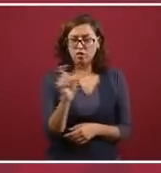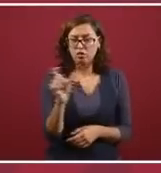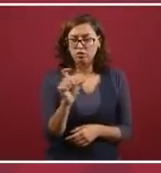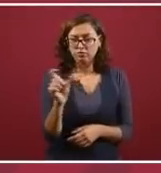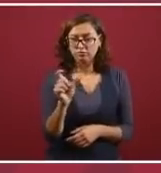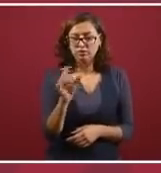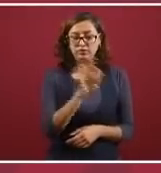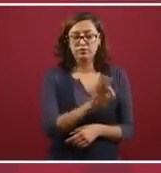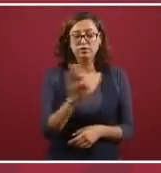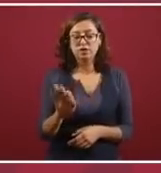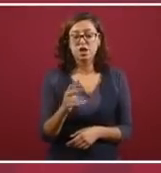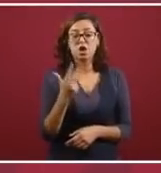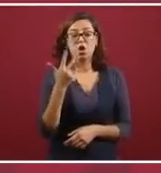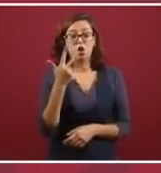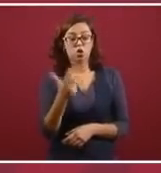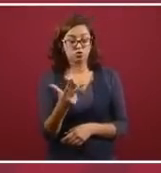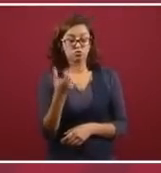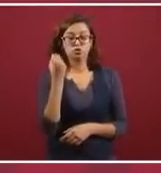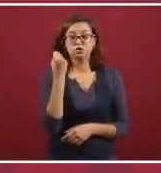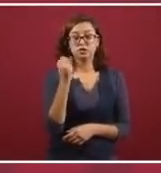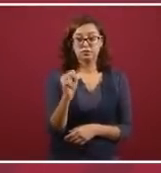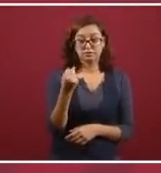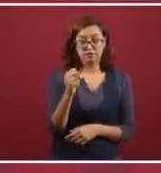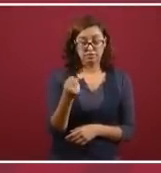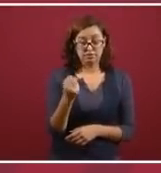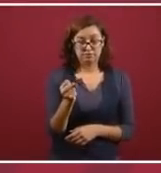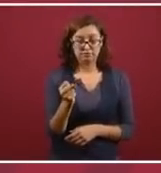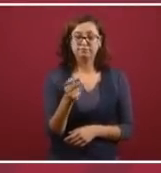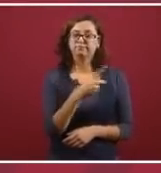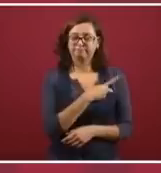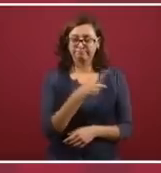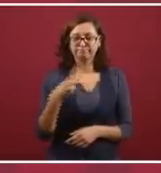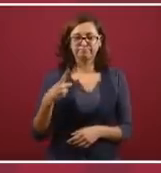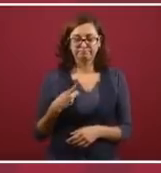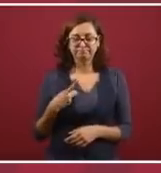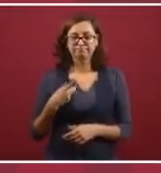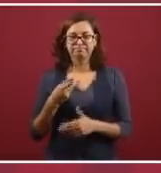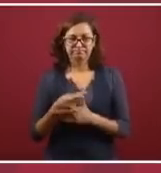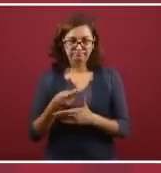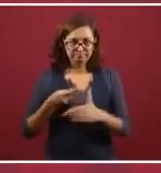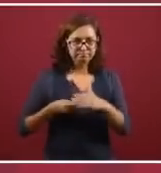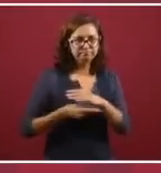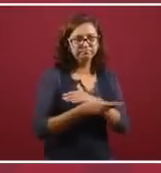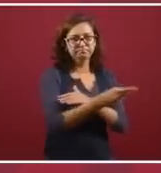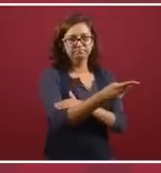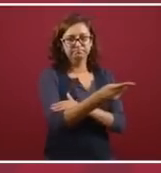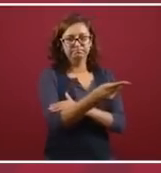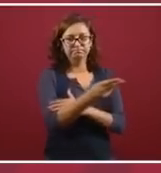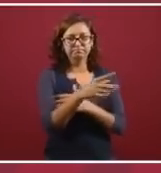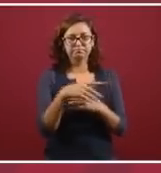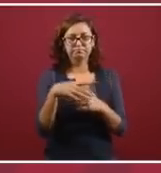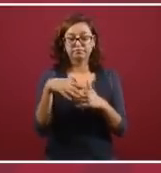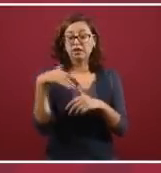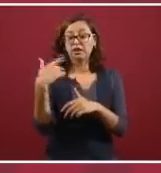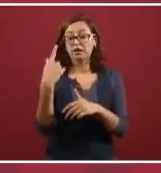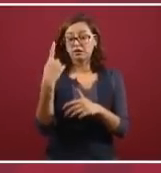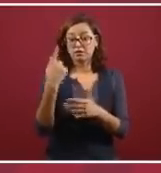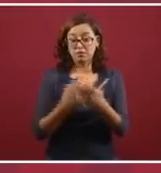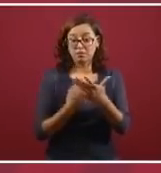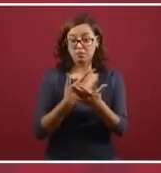es el presupuesto que va a ejercerse el año próximo.